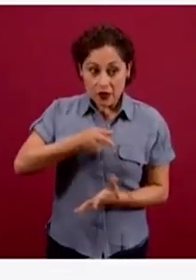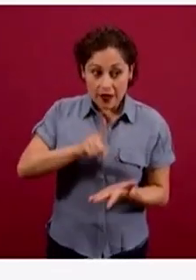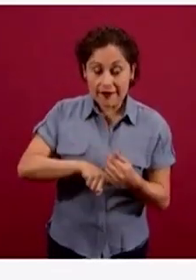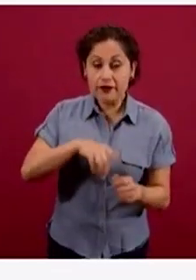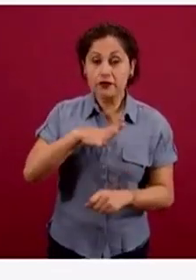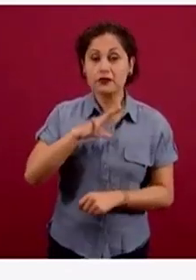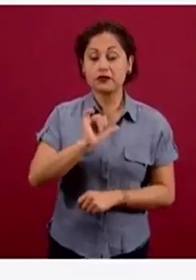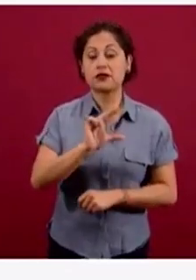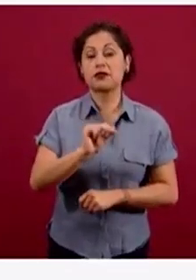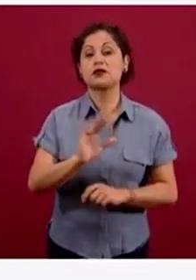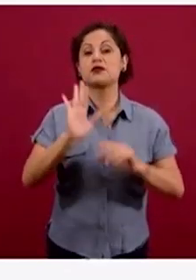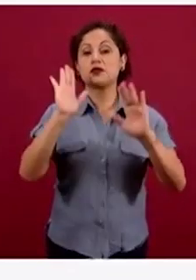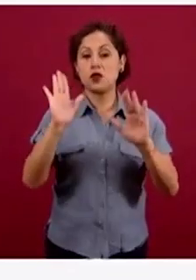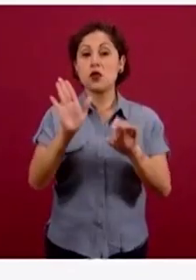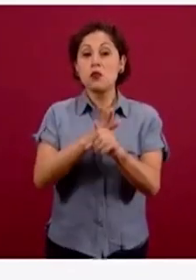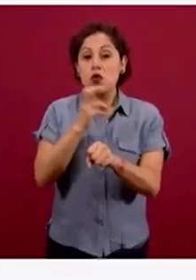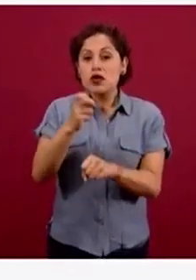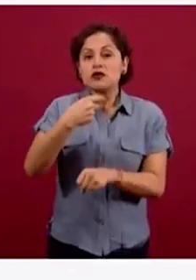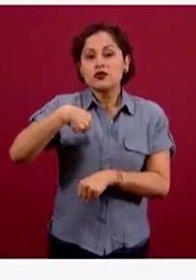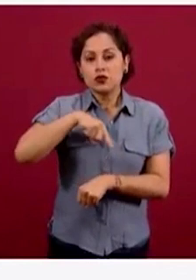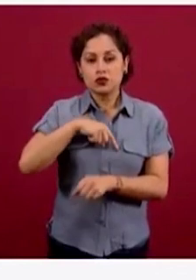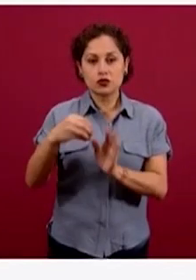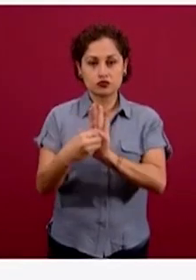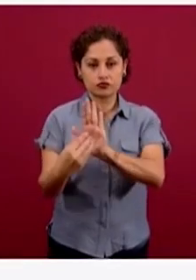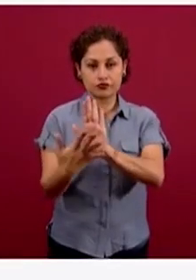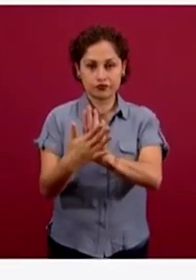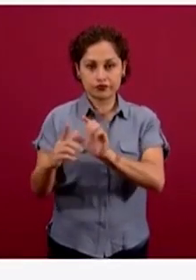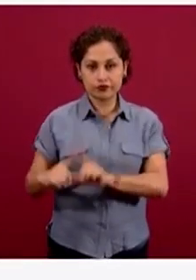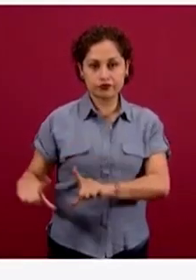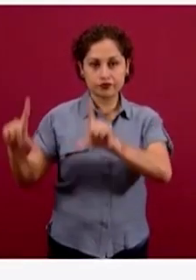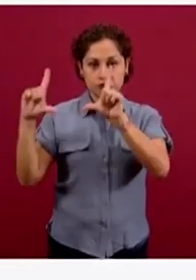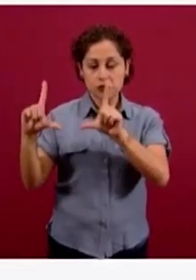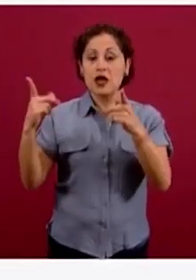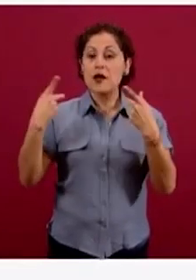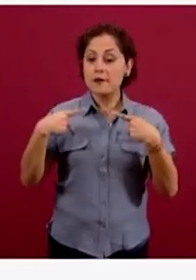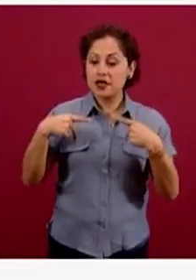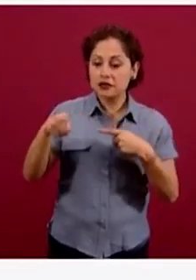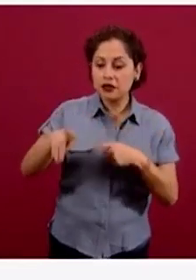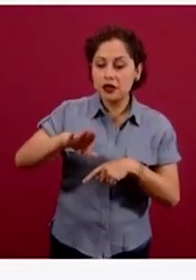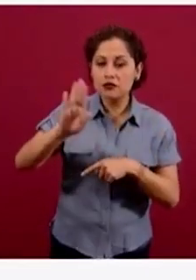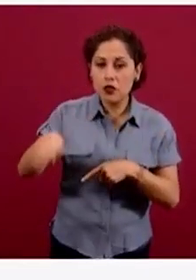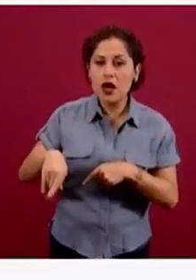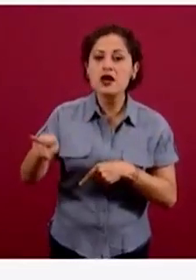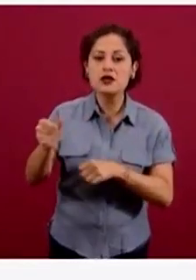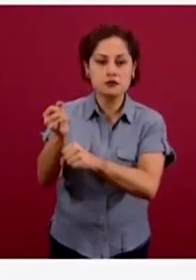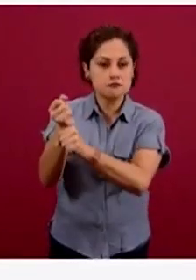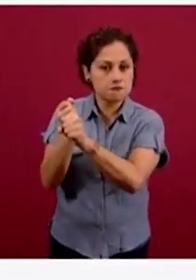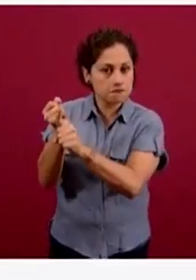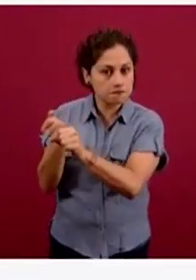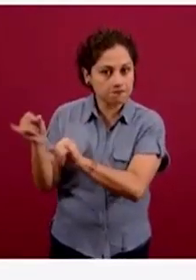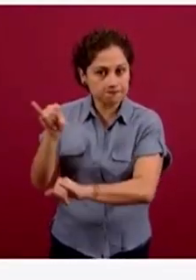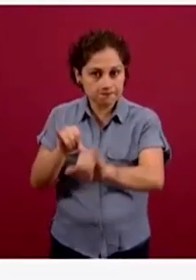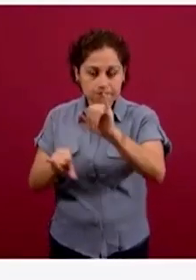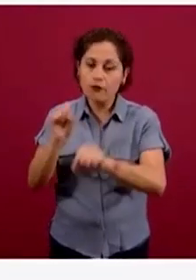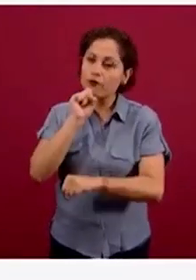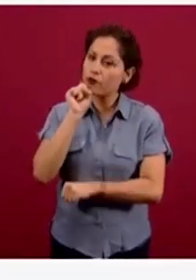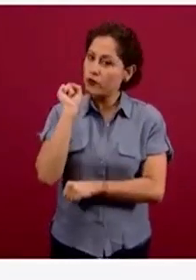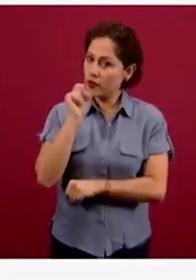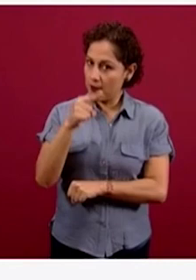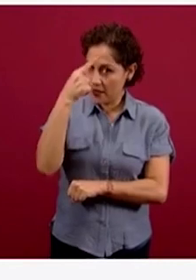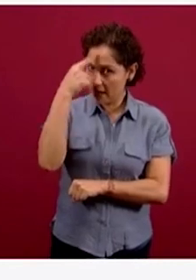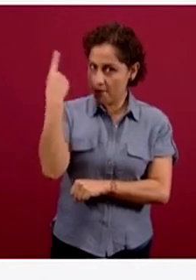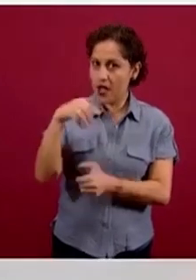incorporar la información también de las personas que han fallecido en el proceso en que van a ser